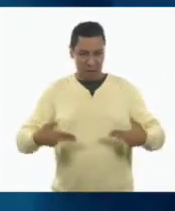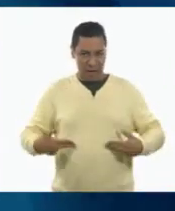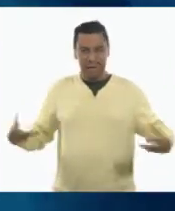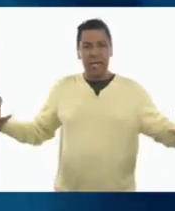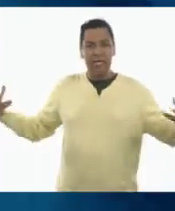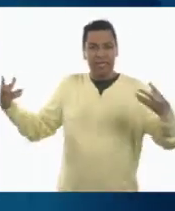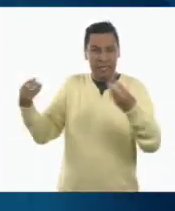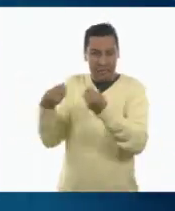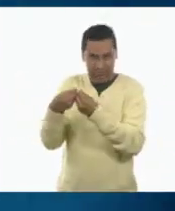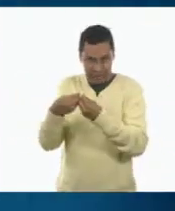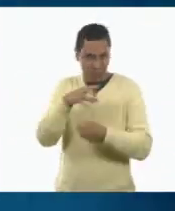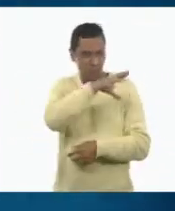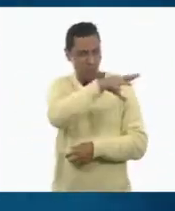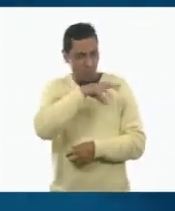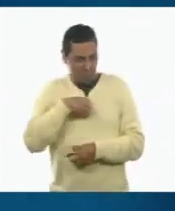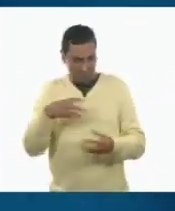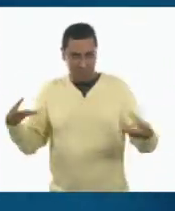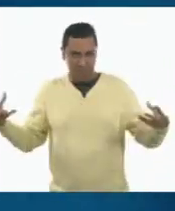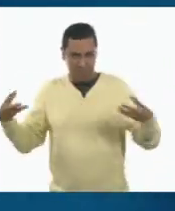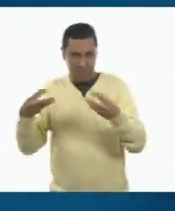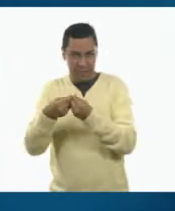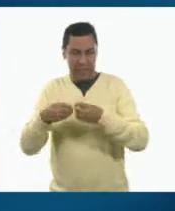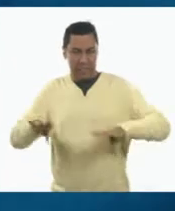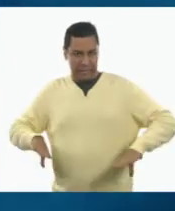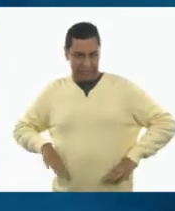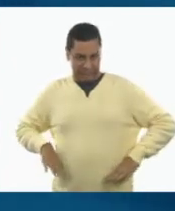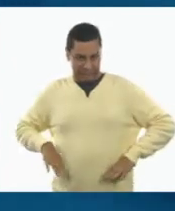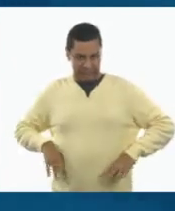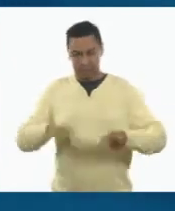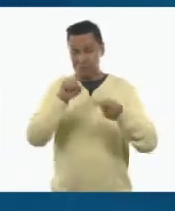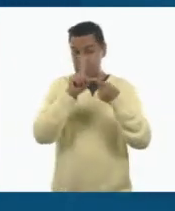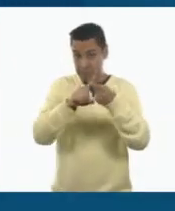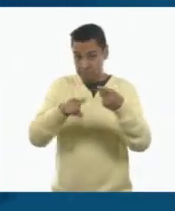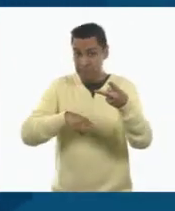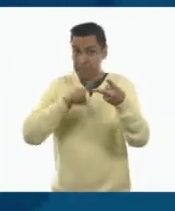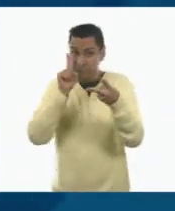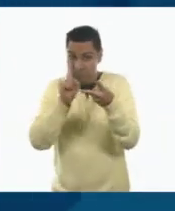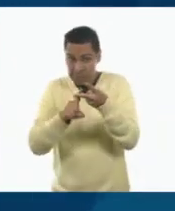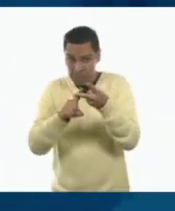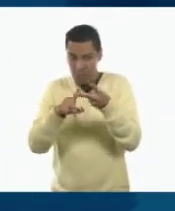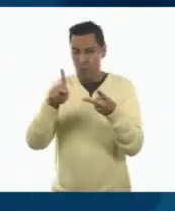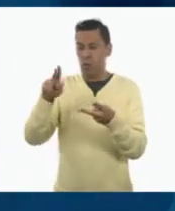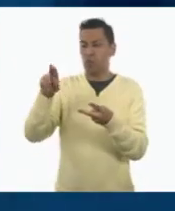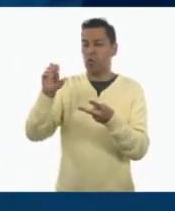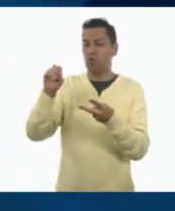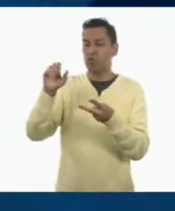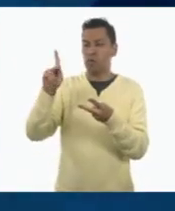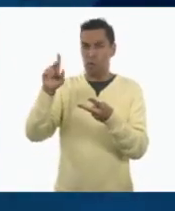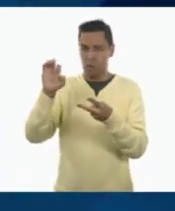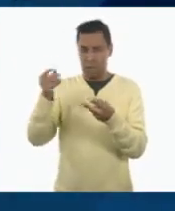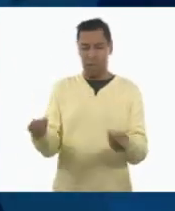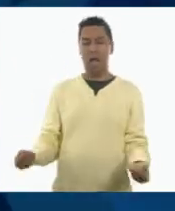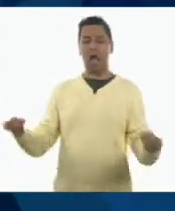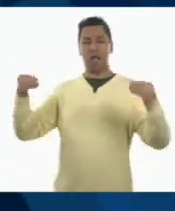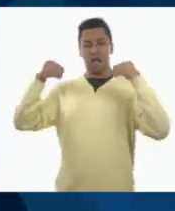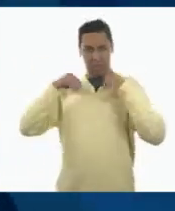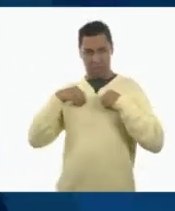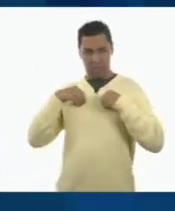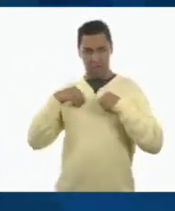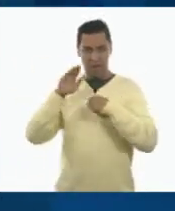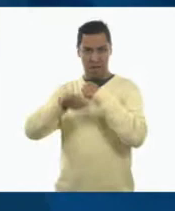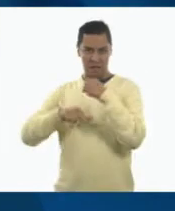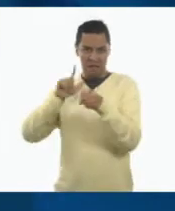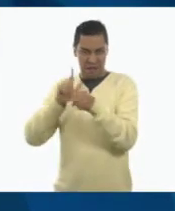dos características fundamentales de la fábula, la prosopopeya y la personificación,